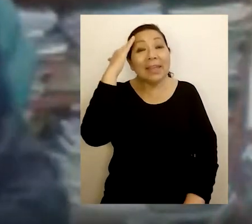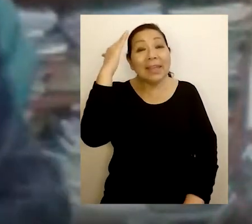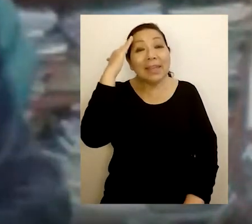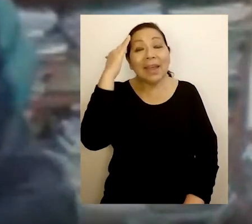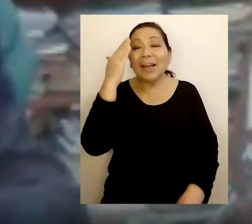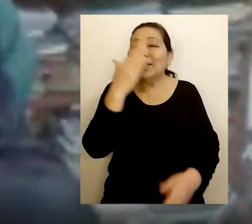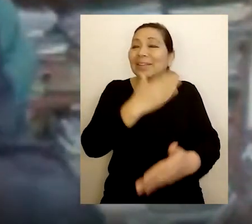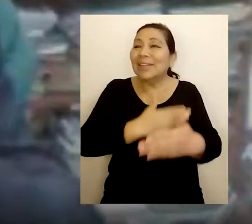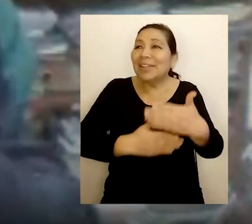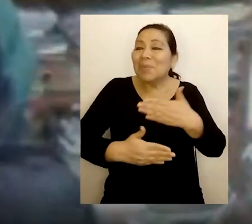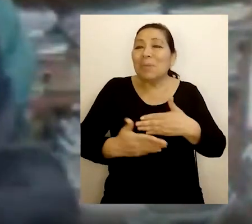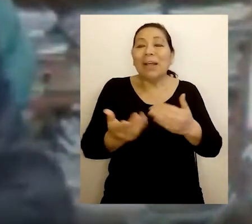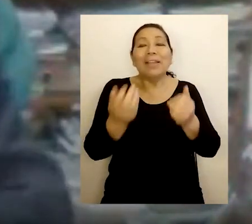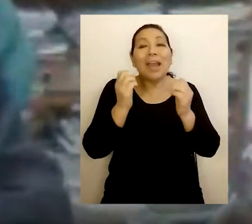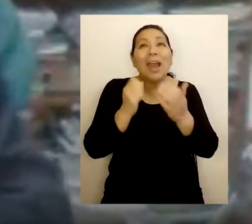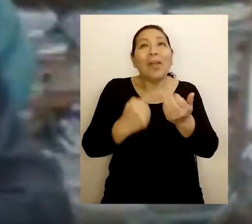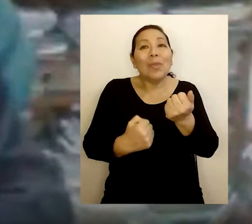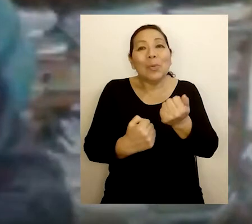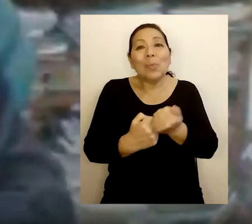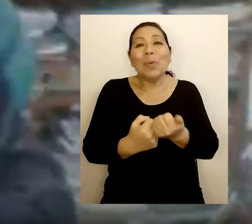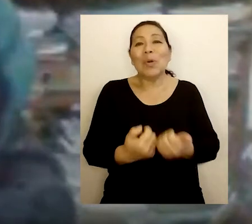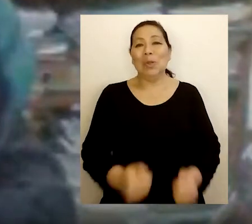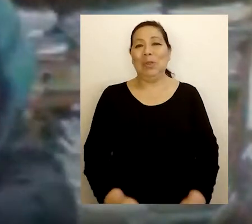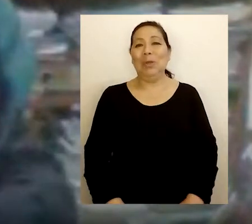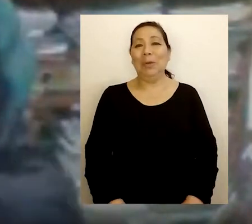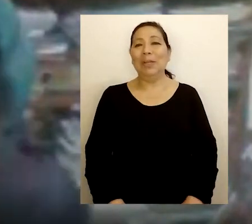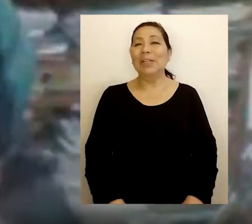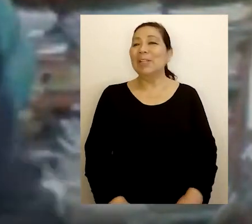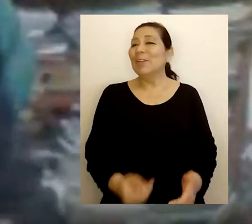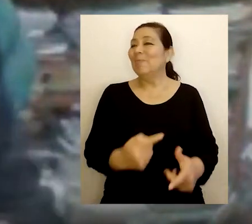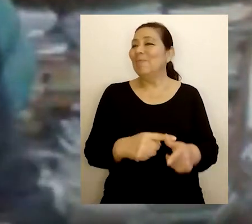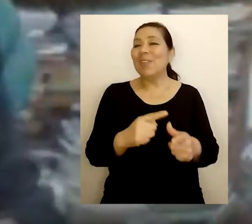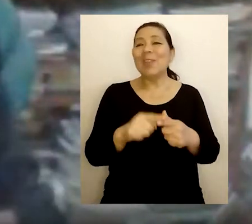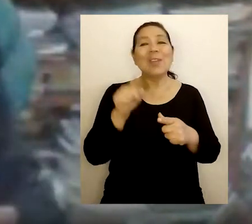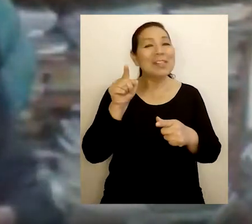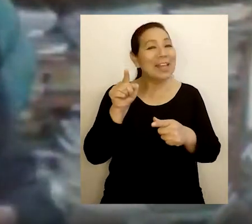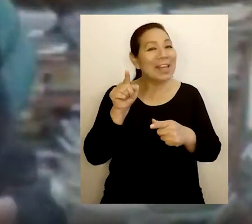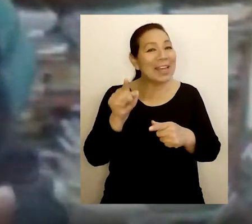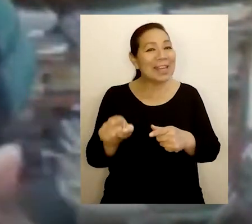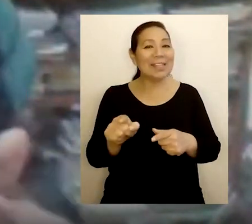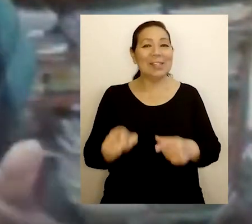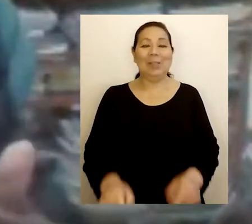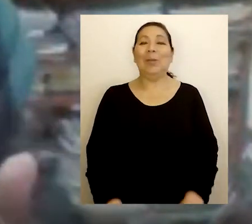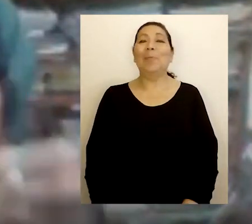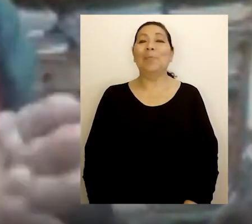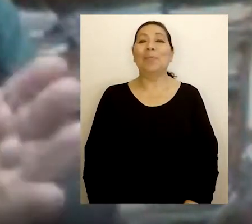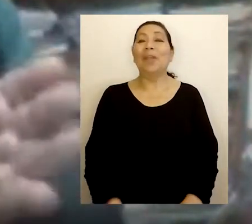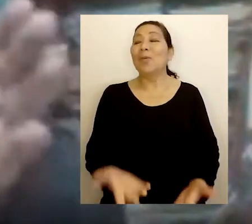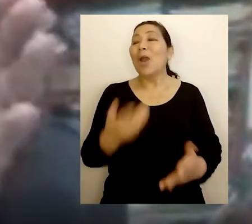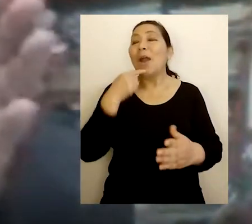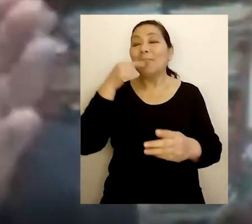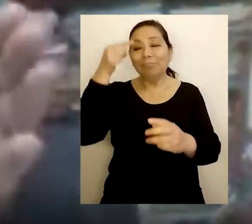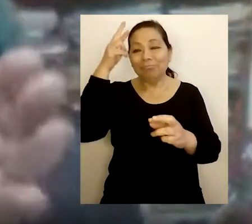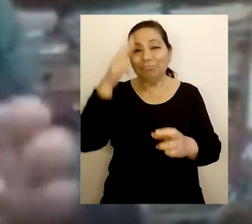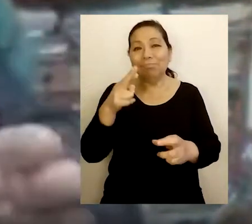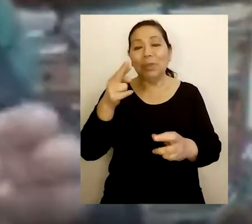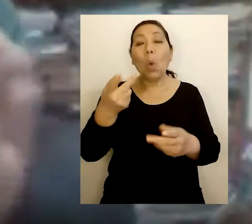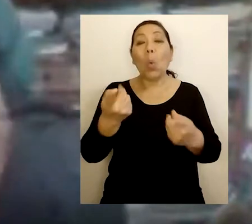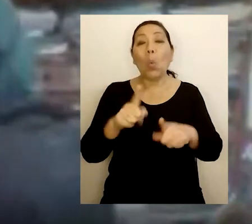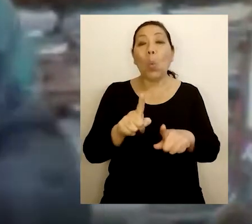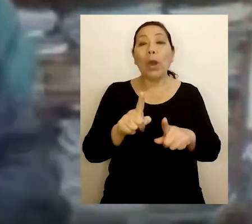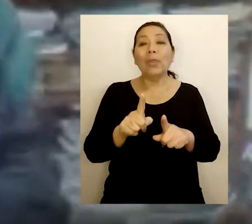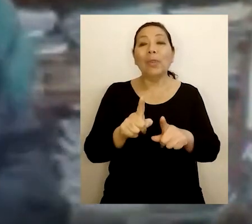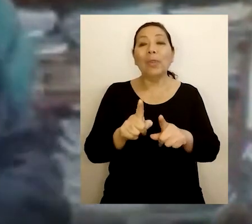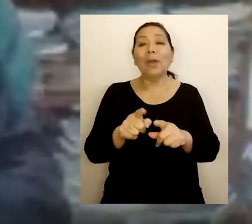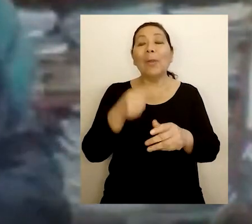de incapacidad y 3 de atención. Entonces, eso, señor magistrado, ha habido una violación desde el momento